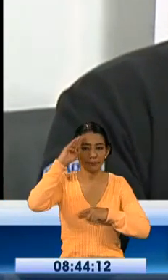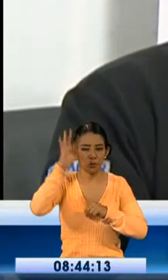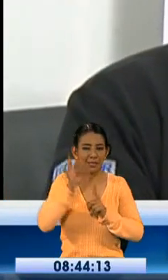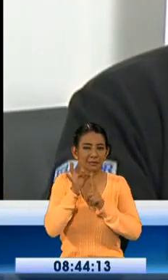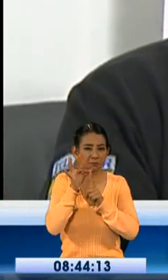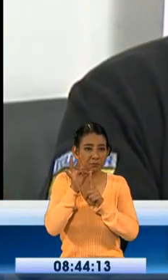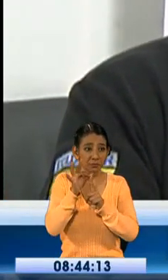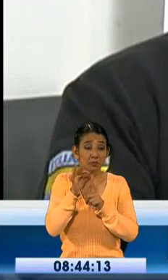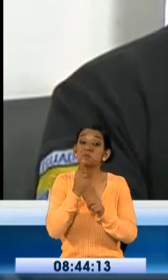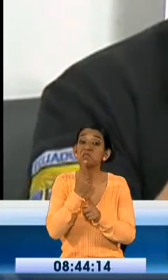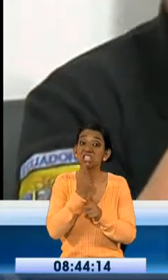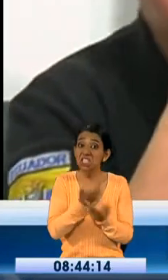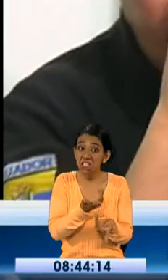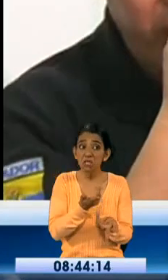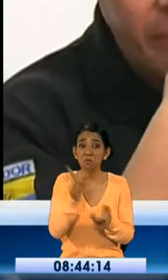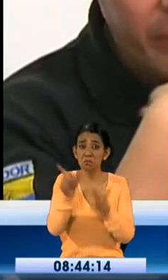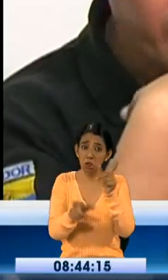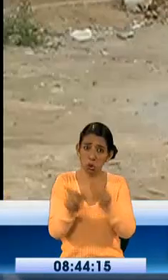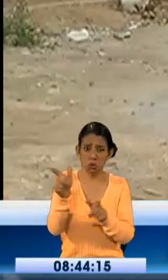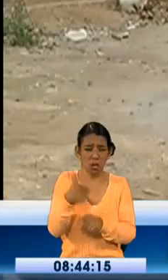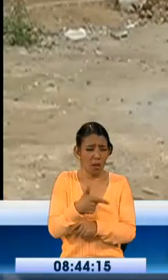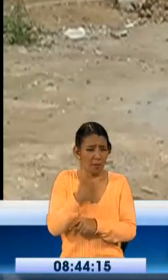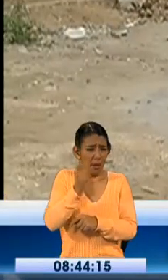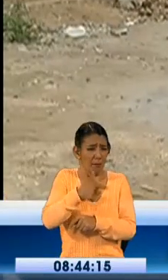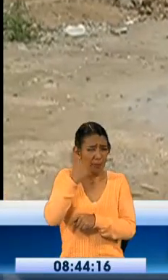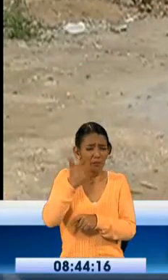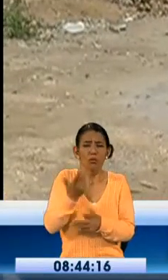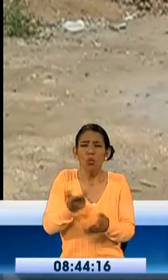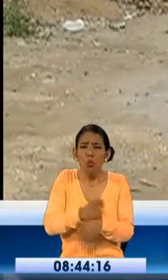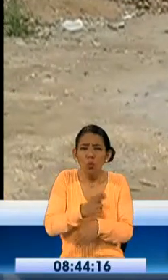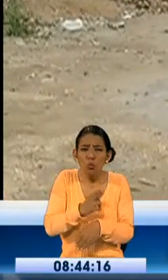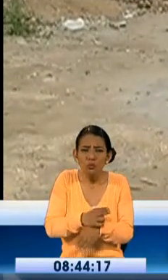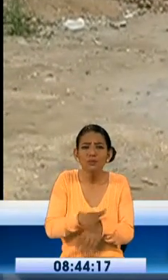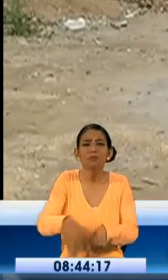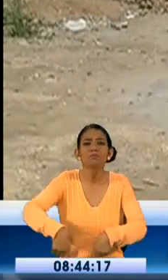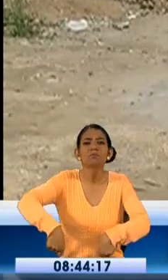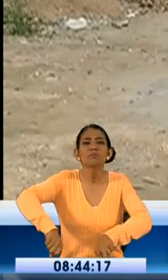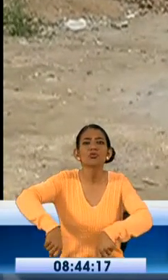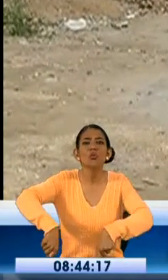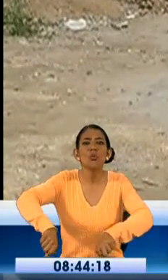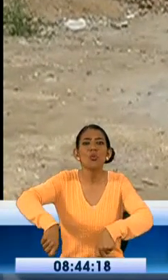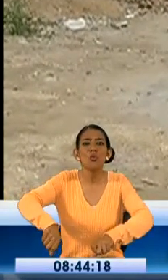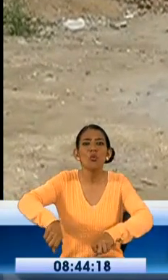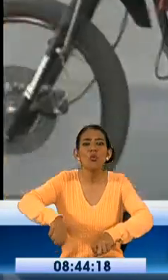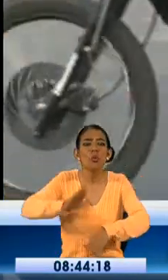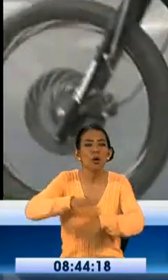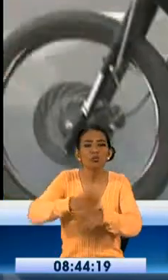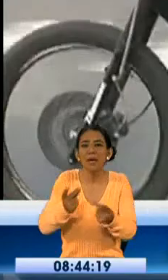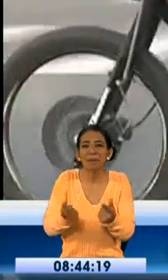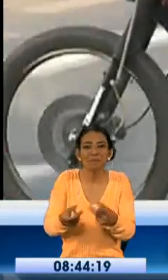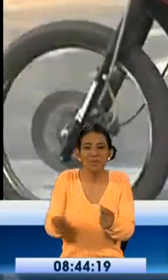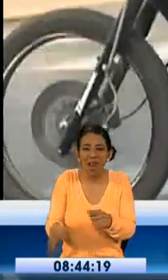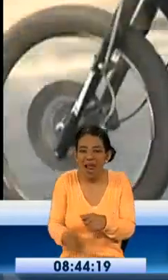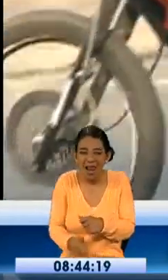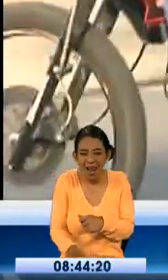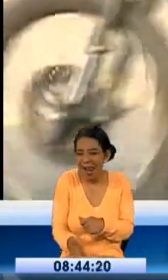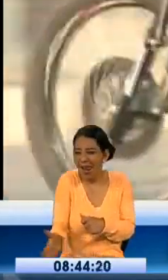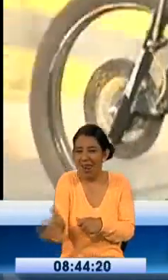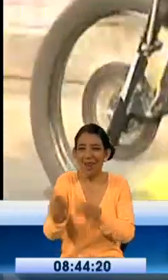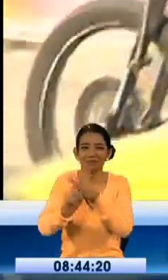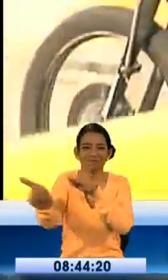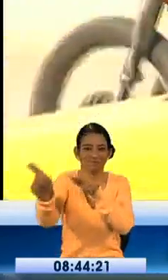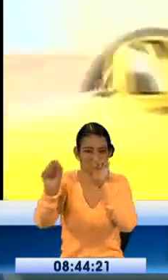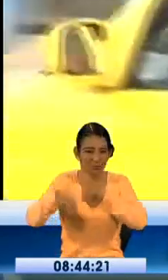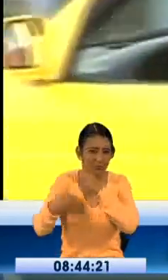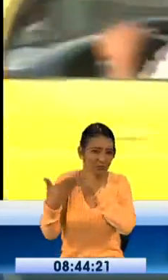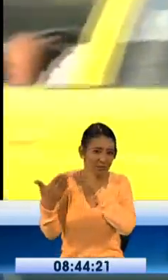DINASET, señala que los asesinos usan las motocicletas por su maniobrabilidad para la ejecución y escape. Todos